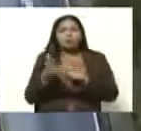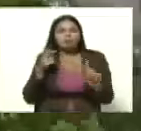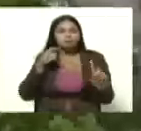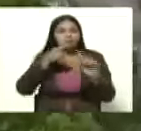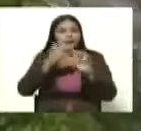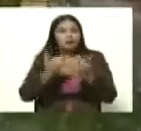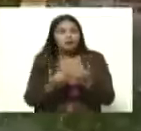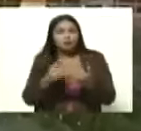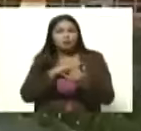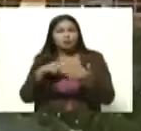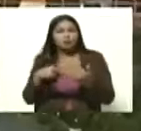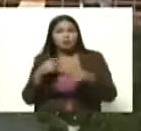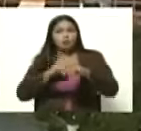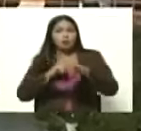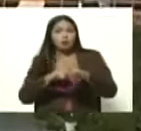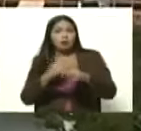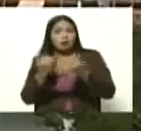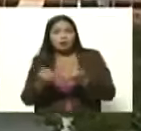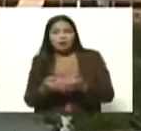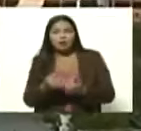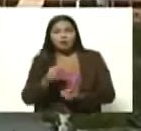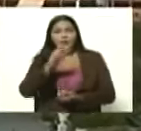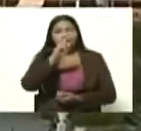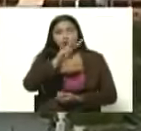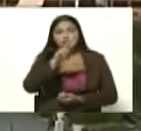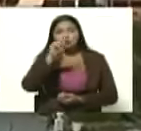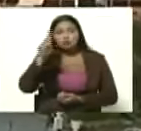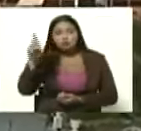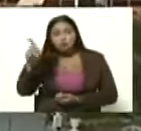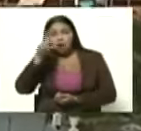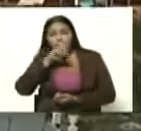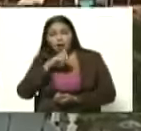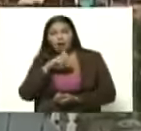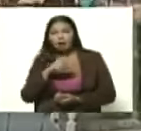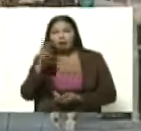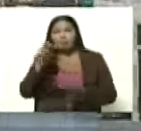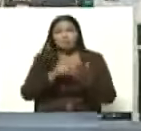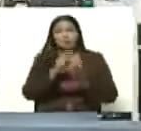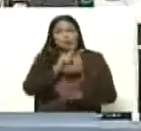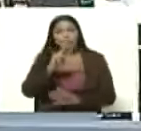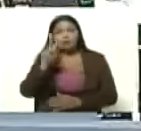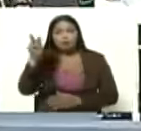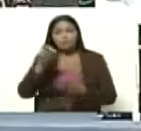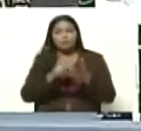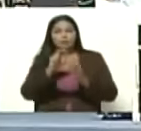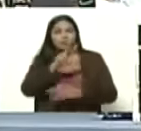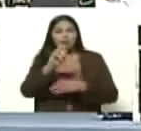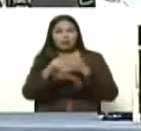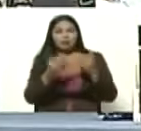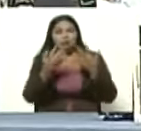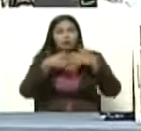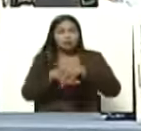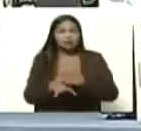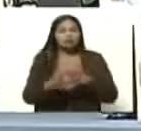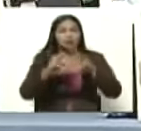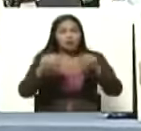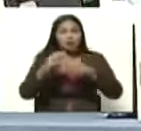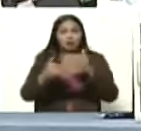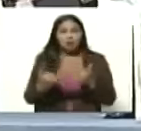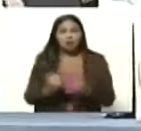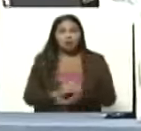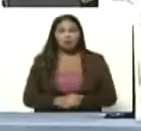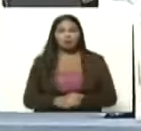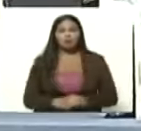transitamos en este tiempo de la era bicentenaria 2022 2030 el camino de la integración de los pueblos del sur el